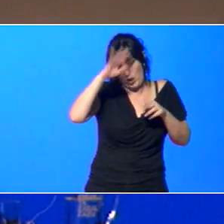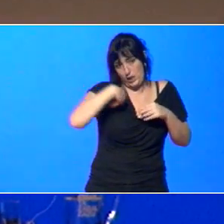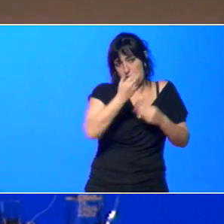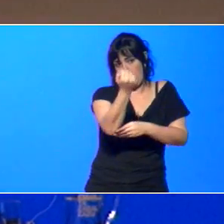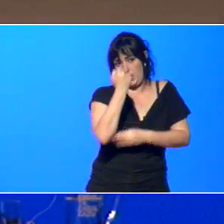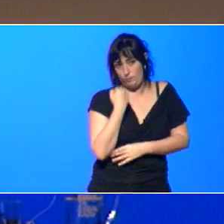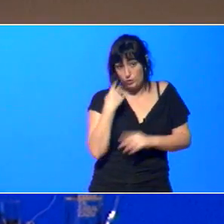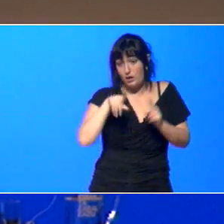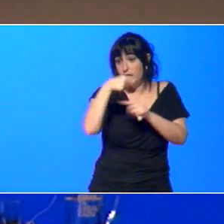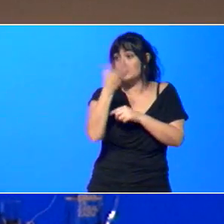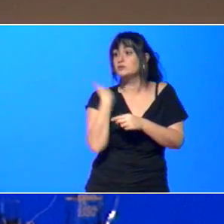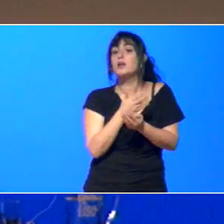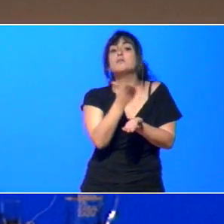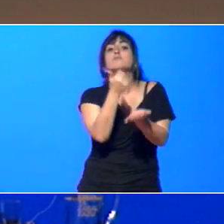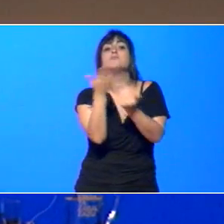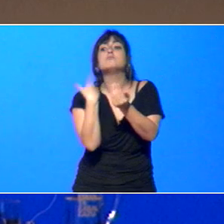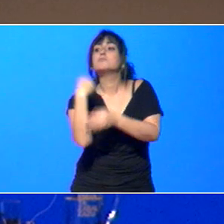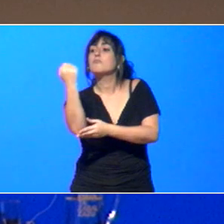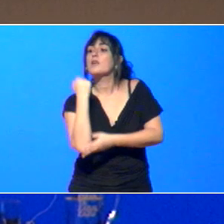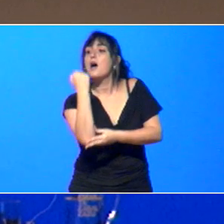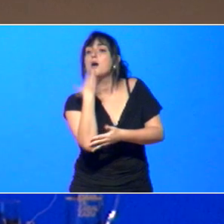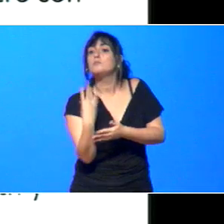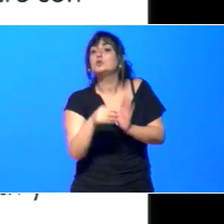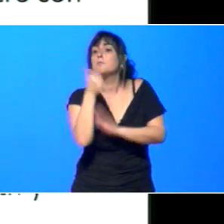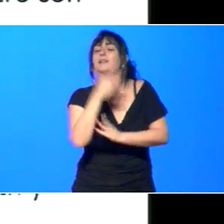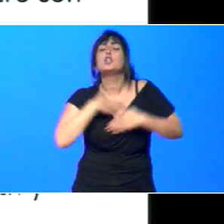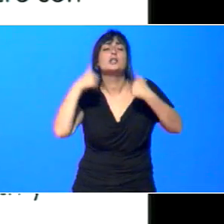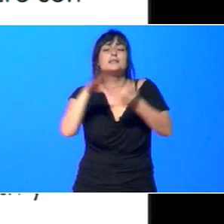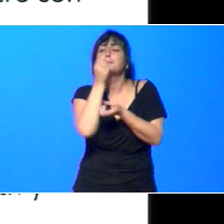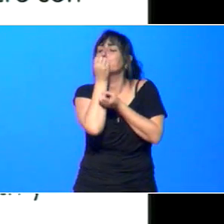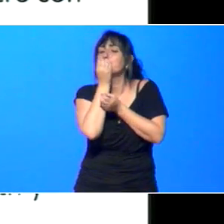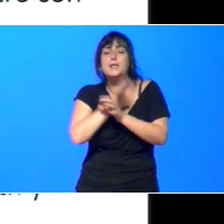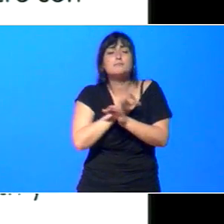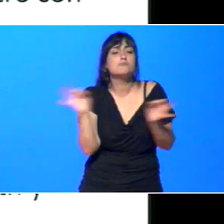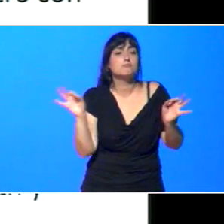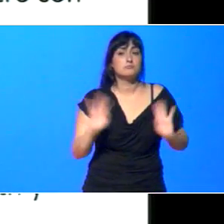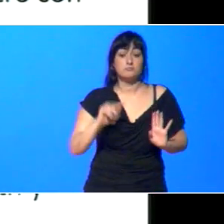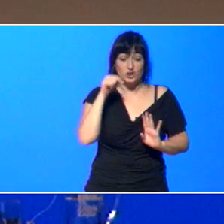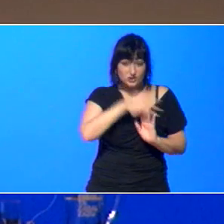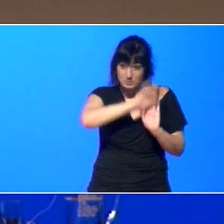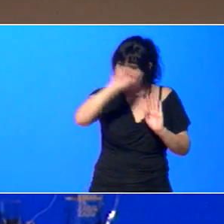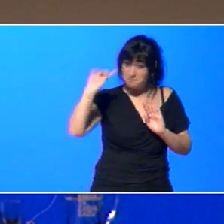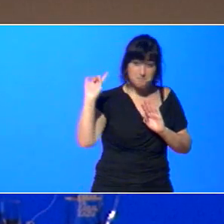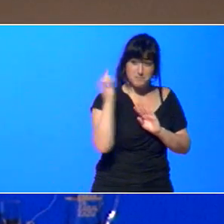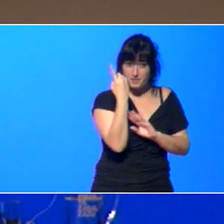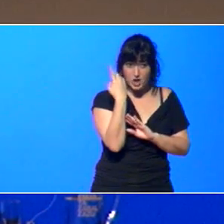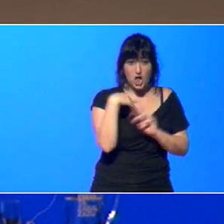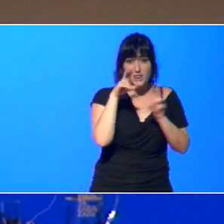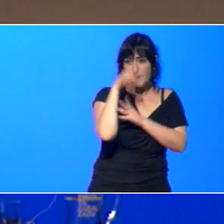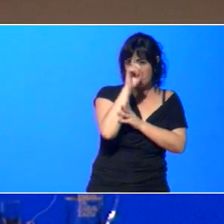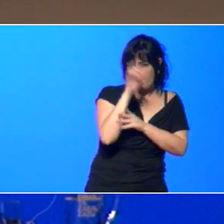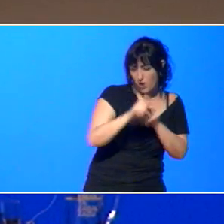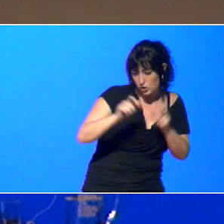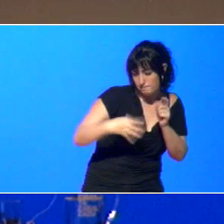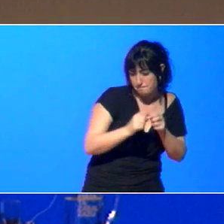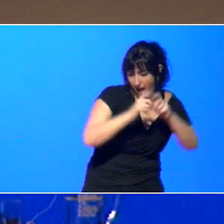sean más manos al centro de todo tipo, color y condición. Pero no es lo primero, más profesores, más recursos,